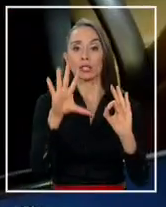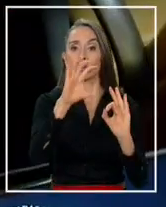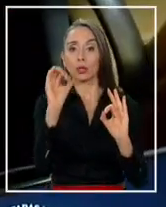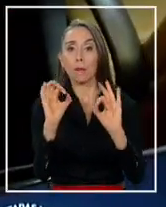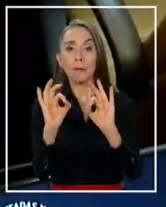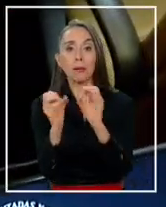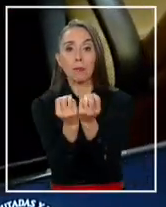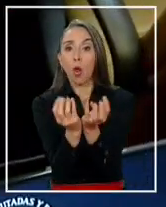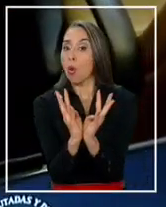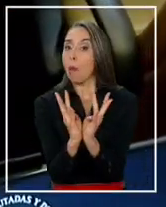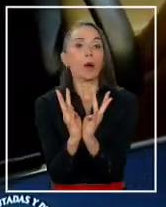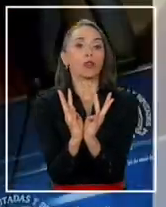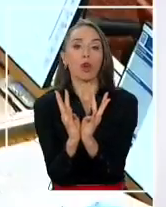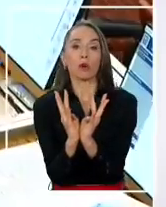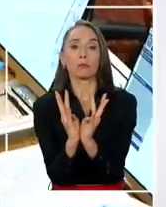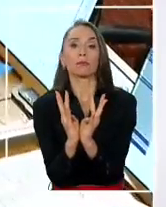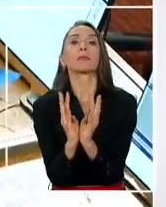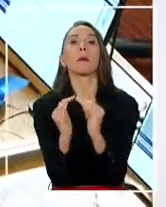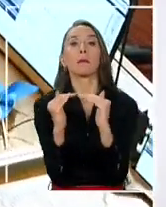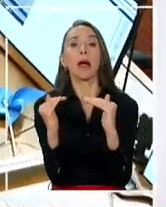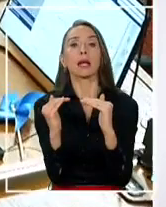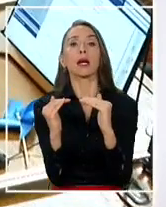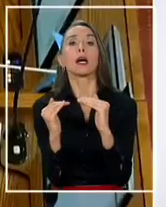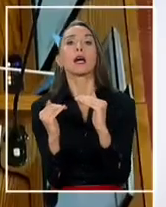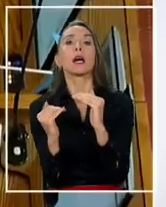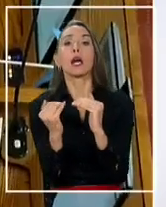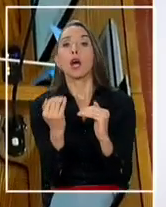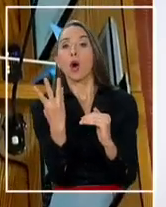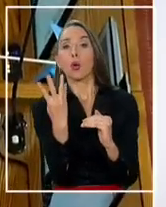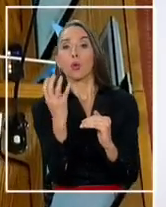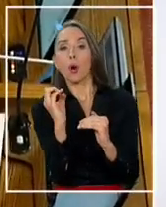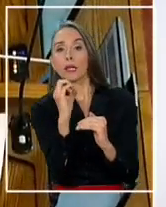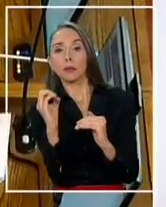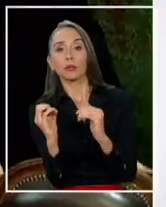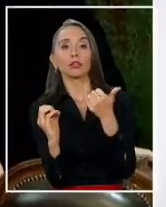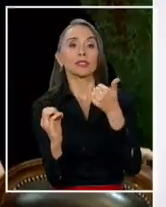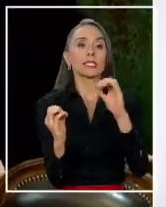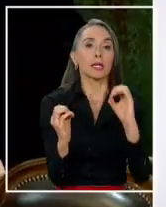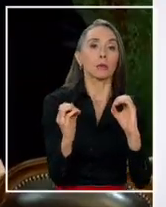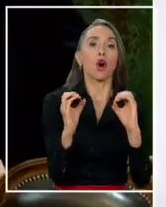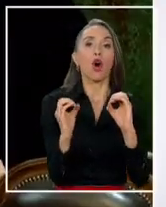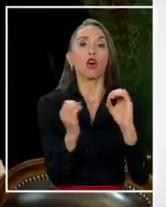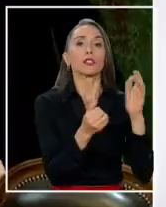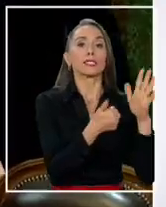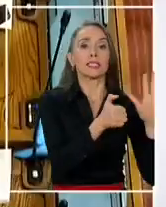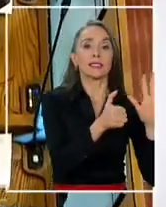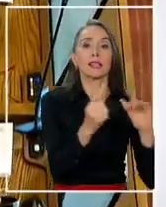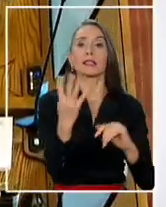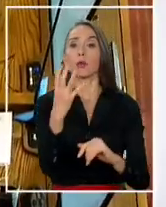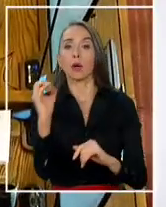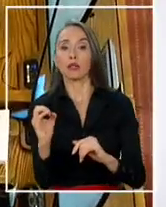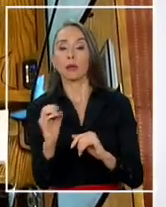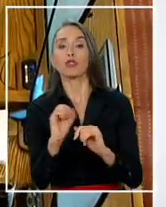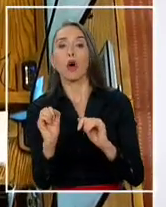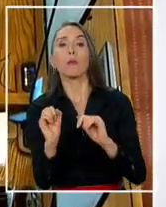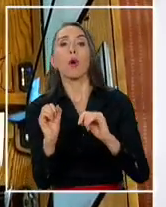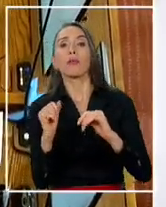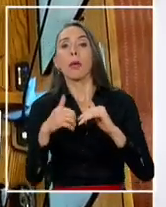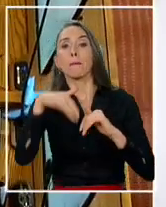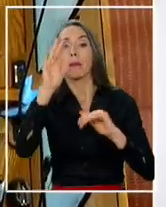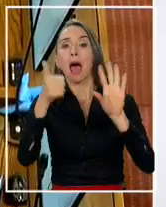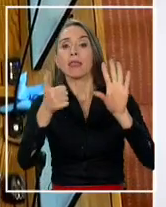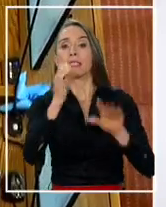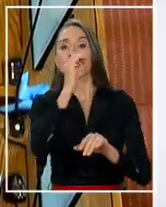conocemos hoy, sino que sería una paridad 40-60. Es decir, ninguno de los dos sexos podría superar el 60% de